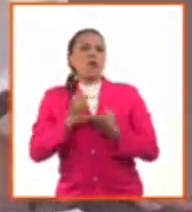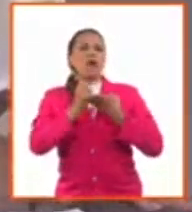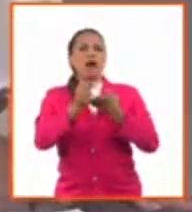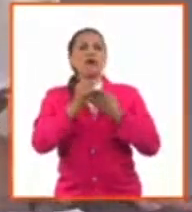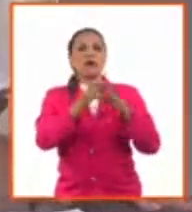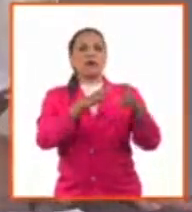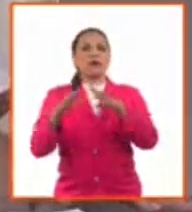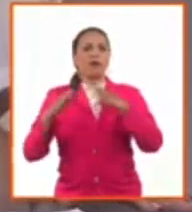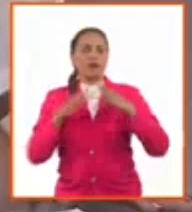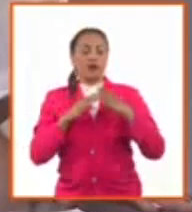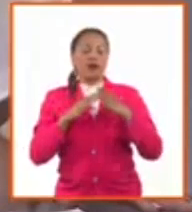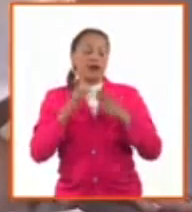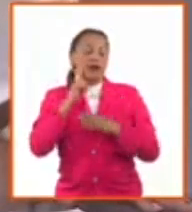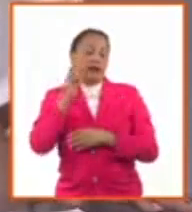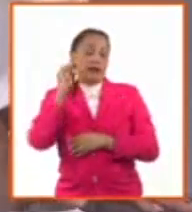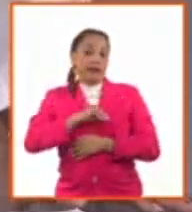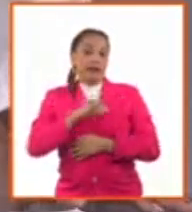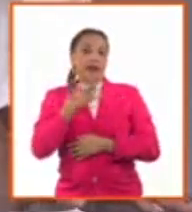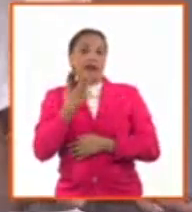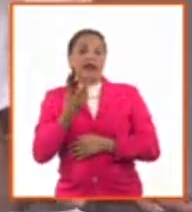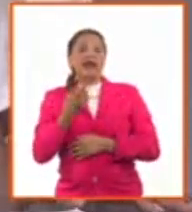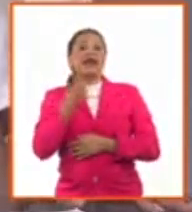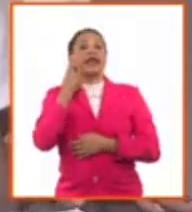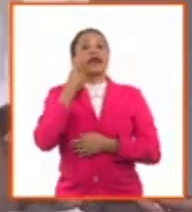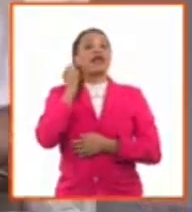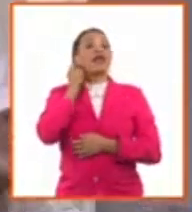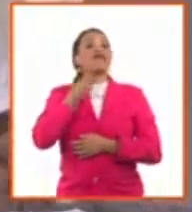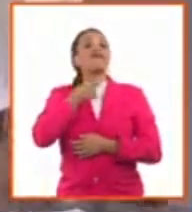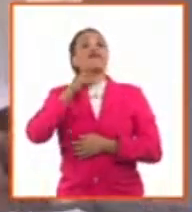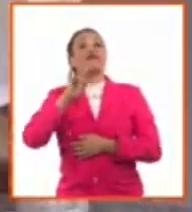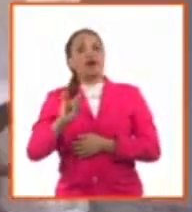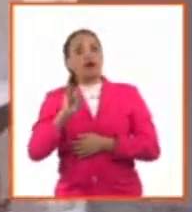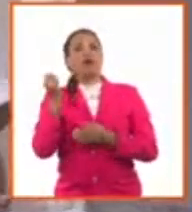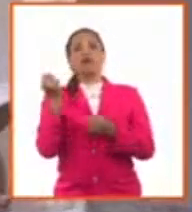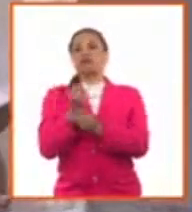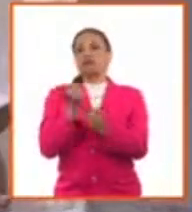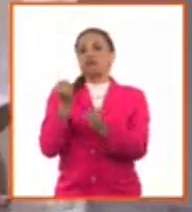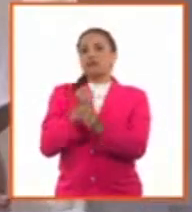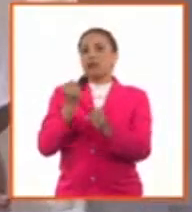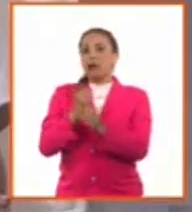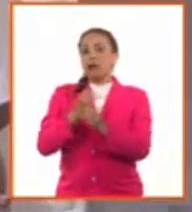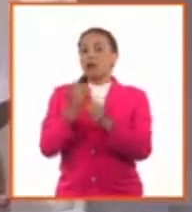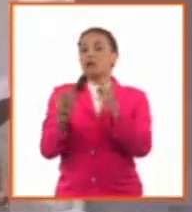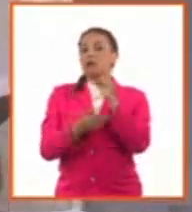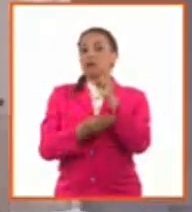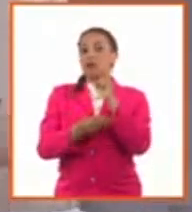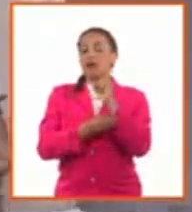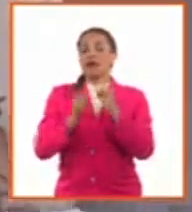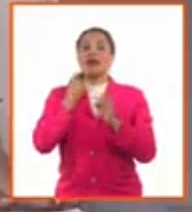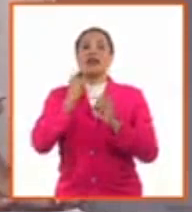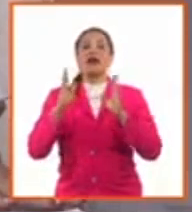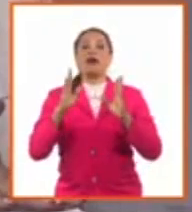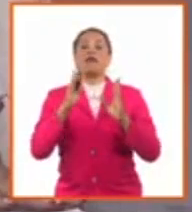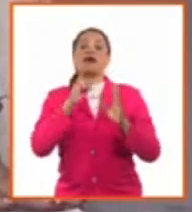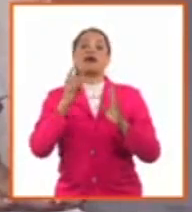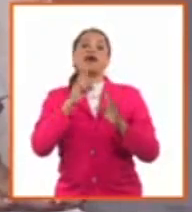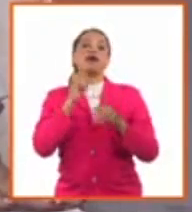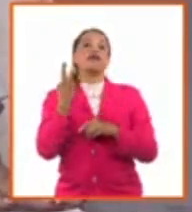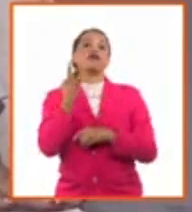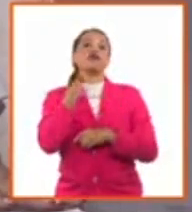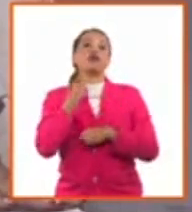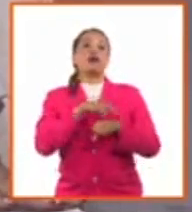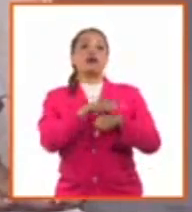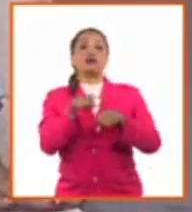precedente evidente, lo mencionaba también Rafael, y es el trabajo que ha tenido la Federación Estudiantil en la época de la pandemia.